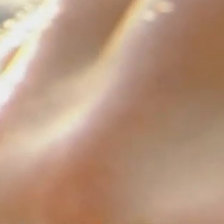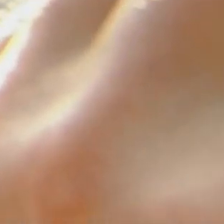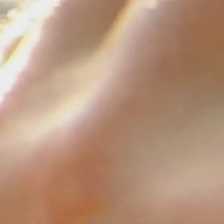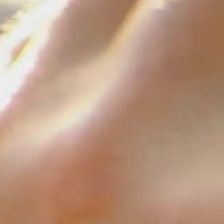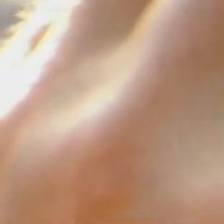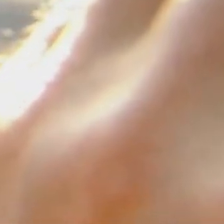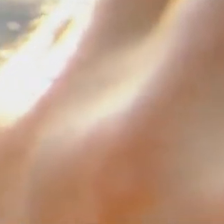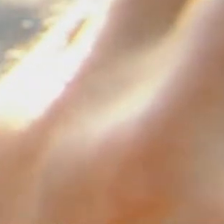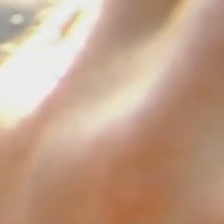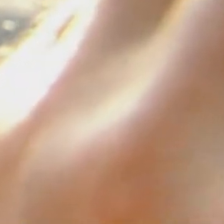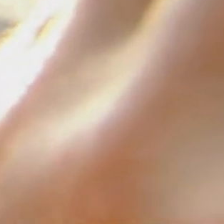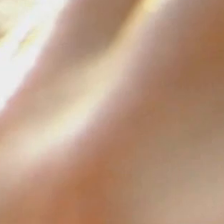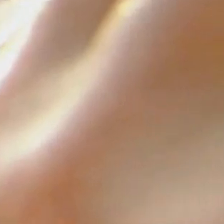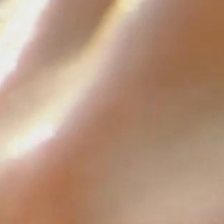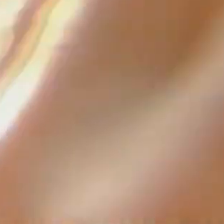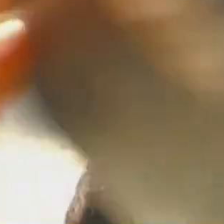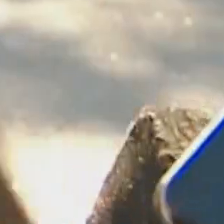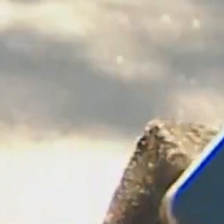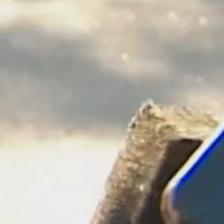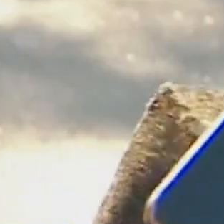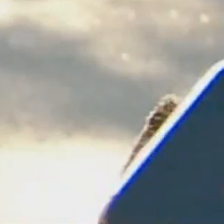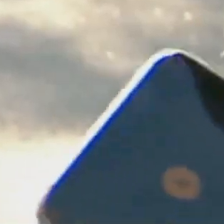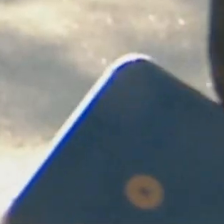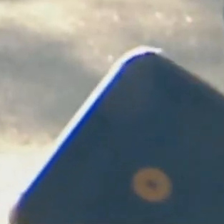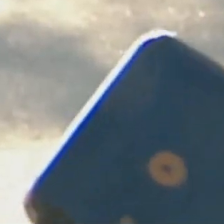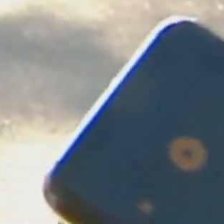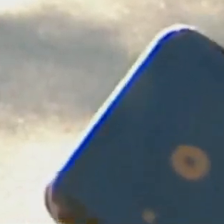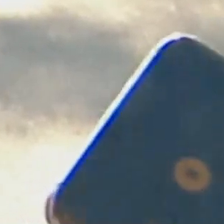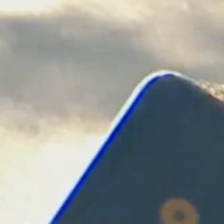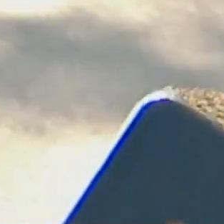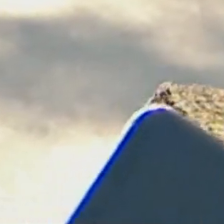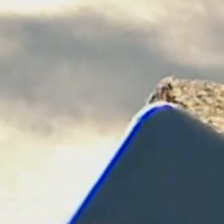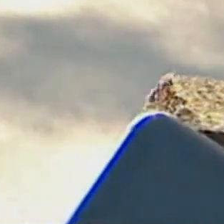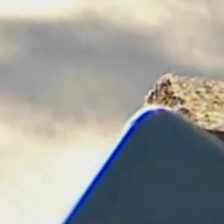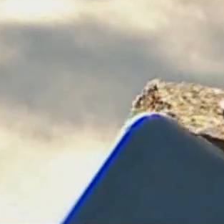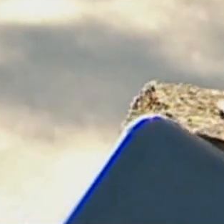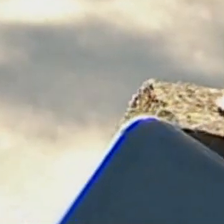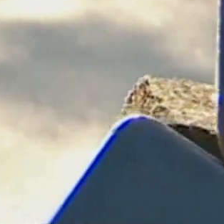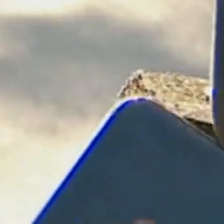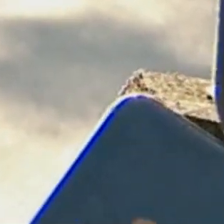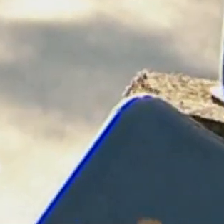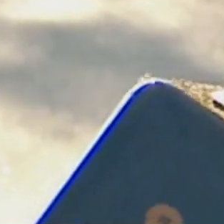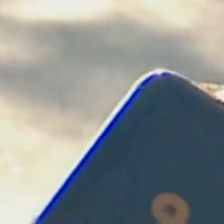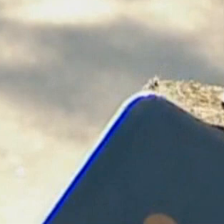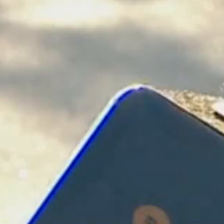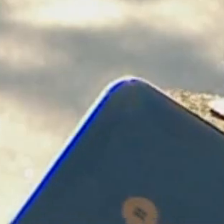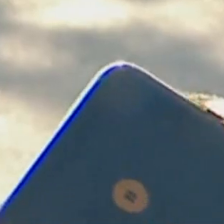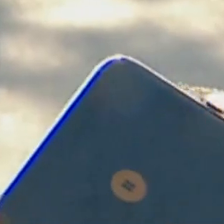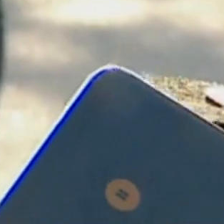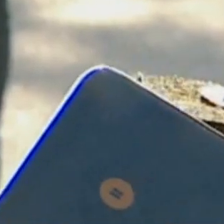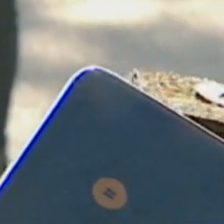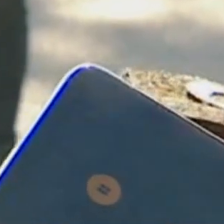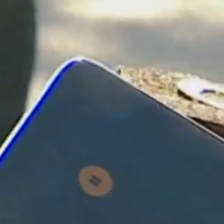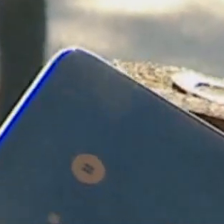Paz. ¿Cómo ve la situación actualmente? Bueno, creo que hemos avanzado mucho después de la conformación de la mesa a nivel nacional, con